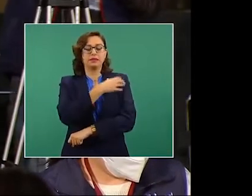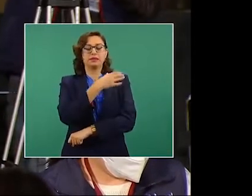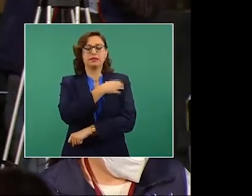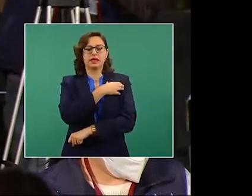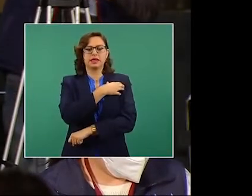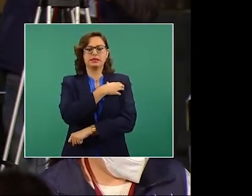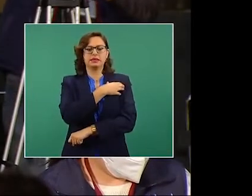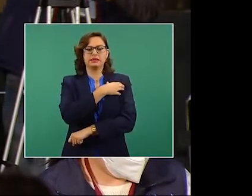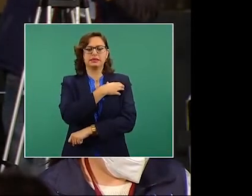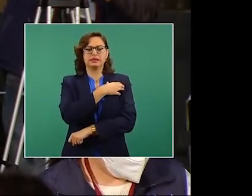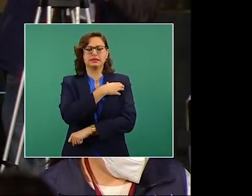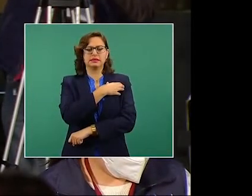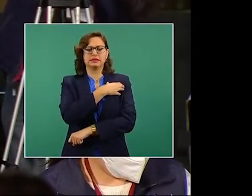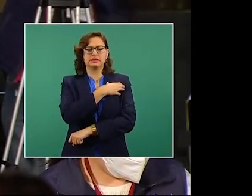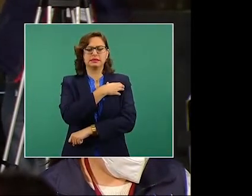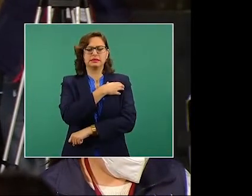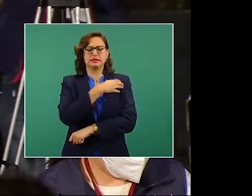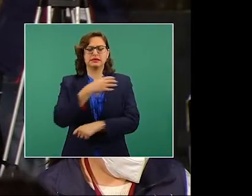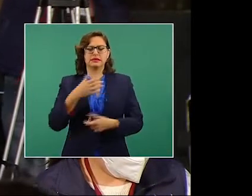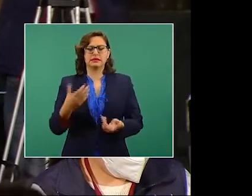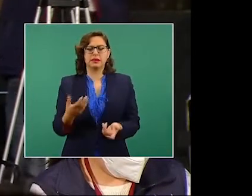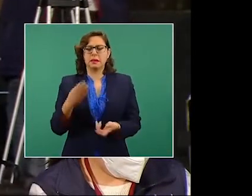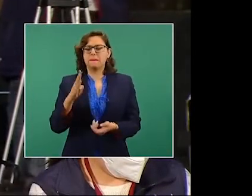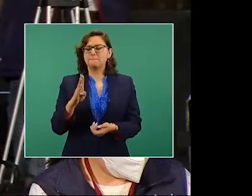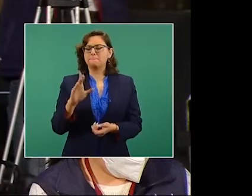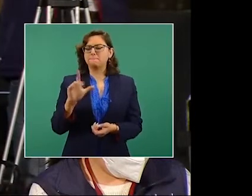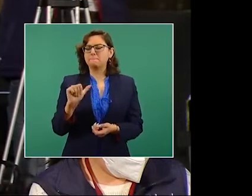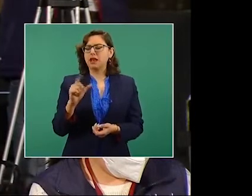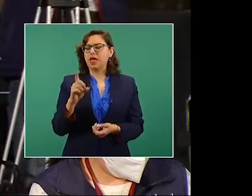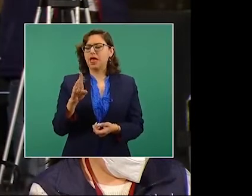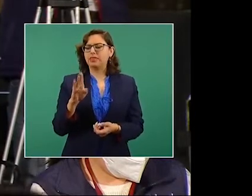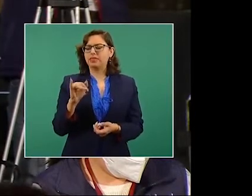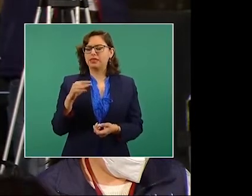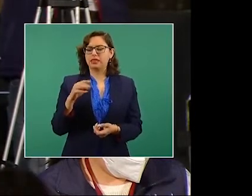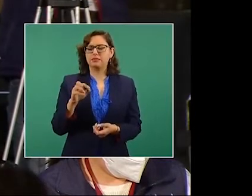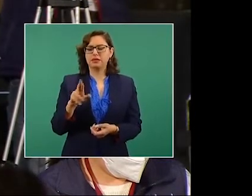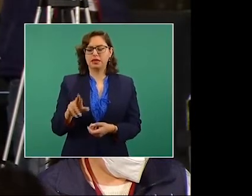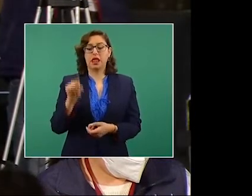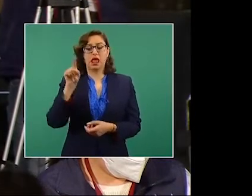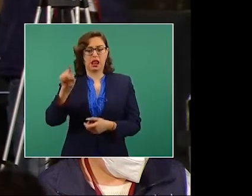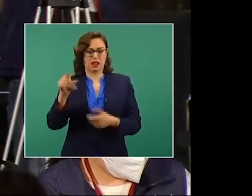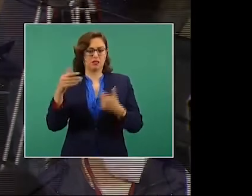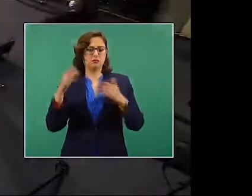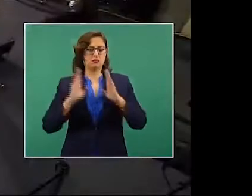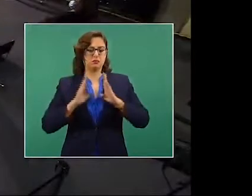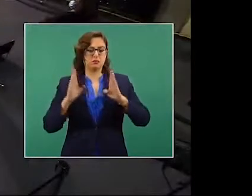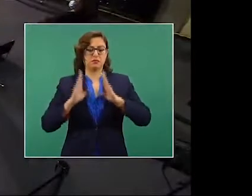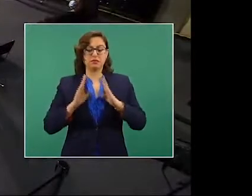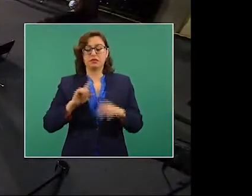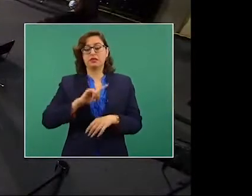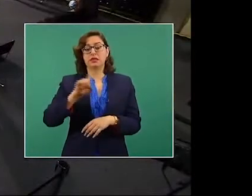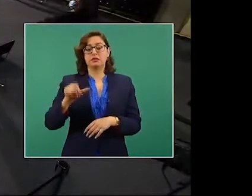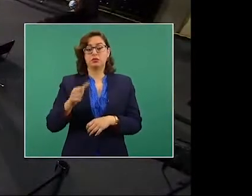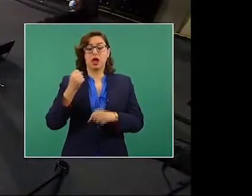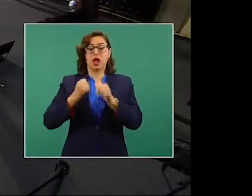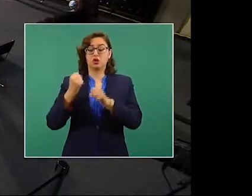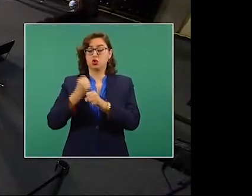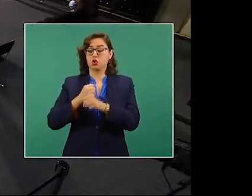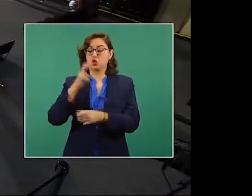la inteligencia militar y fue torturado el 2 y 3 de junio de